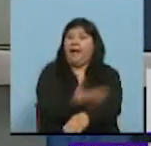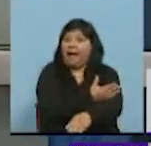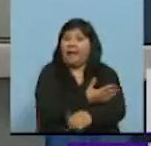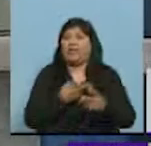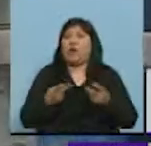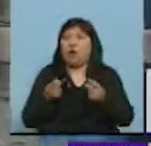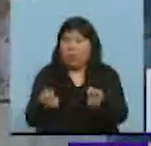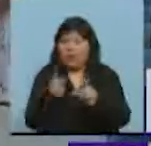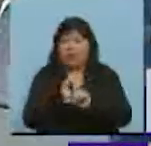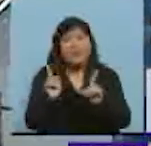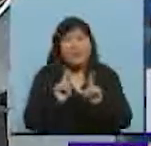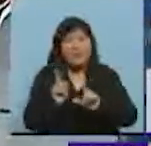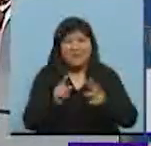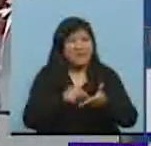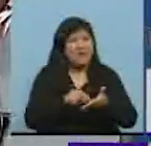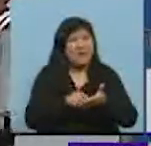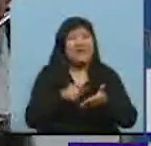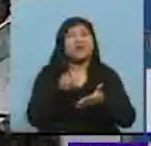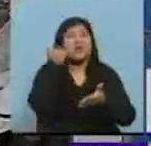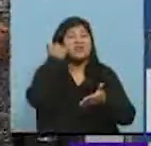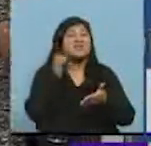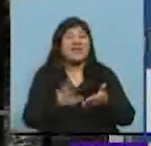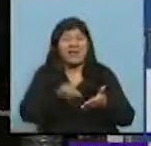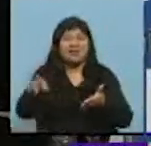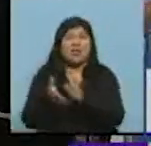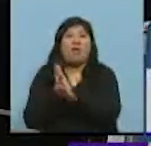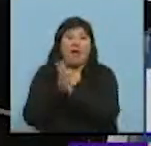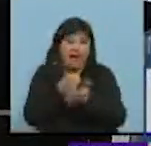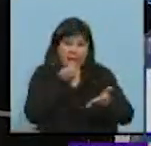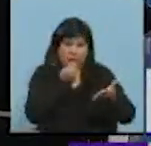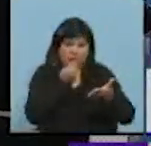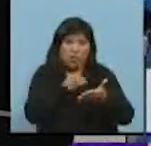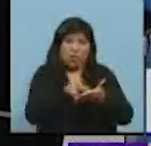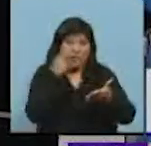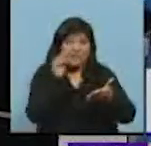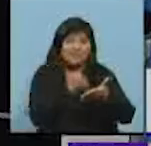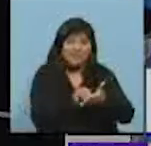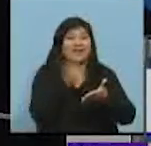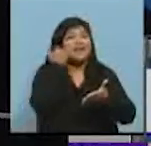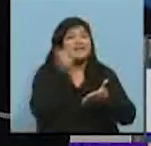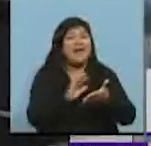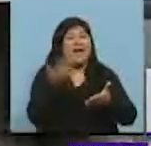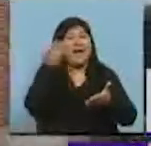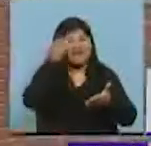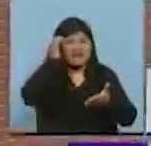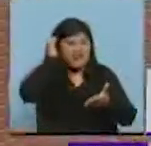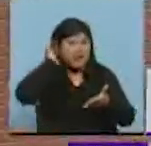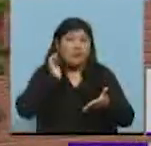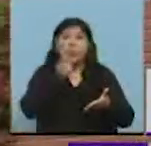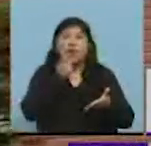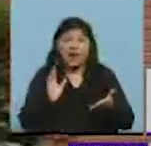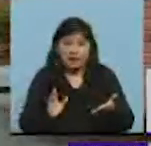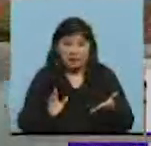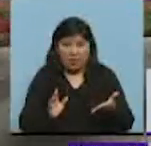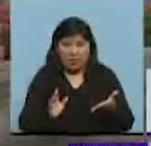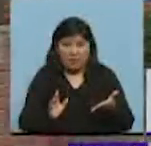mediciones y estamos cobrando por adelantado nada más lejano a la realidad sino que por ejemplo para poner un ejemplo práctico lo que